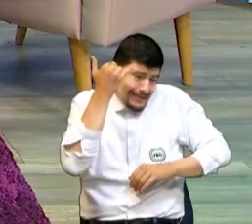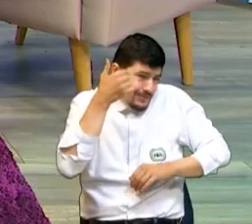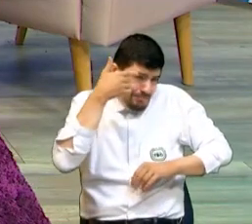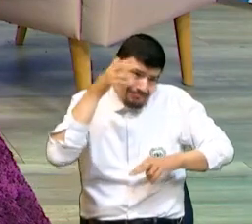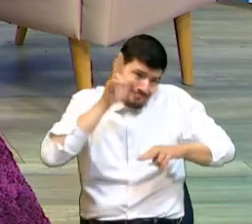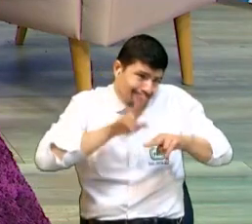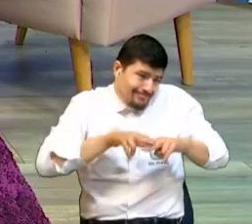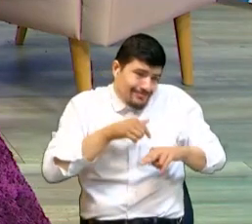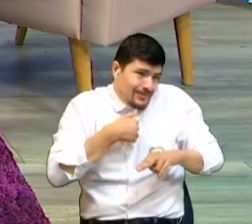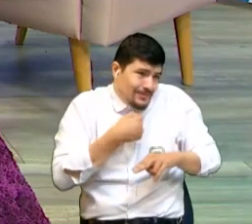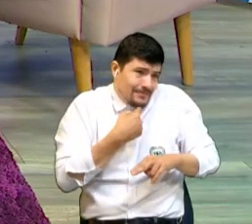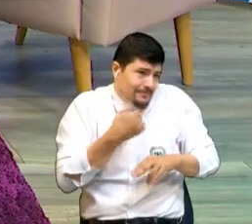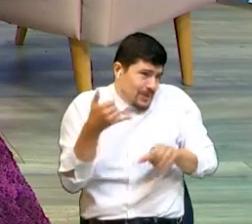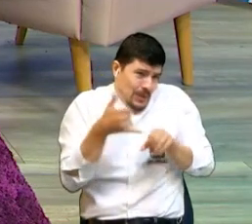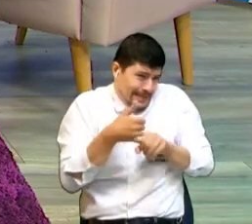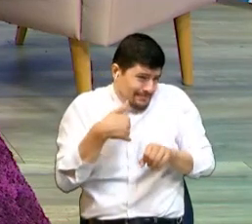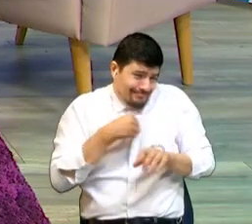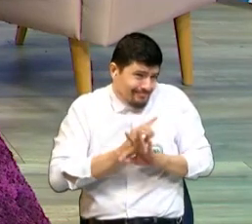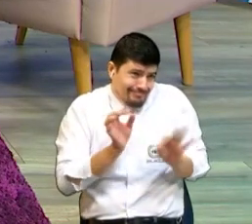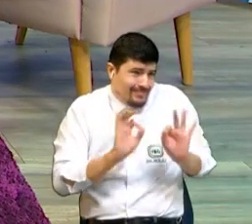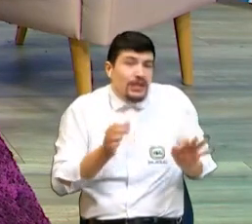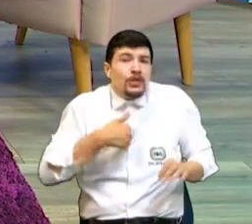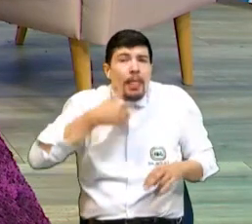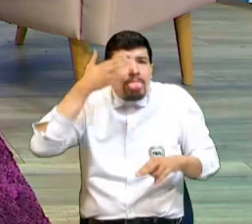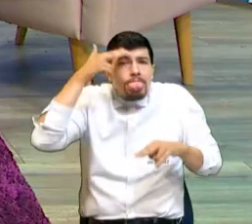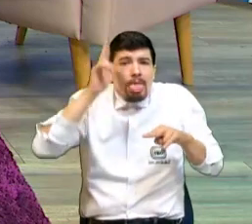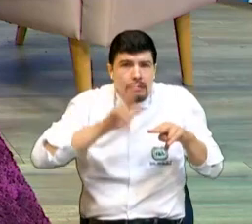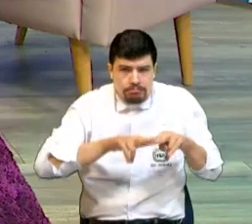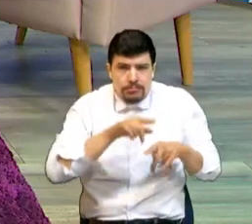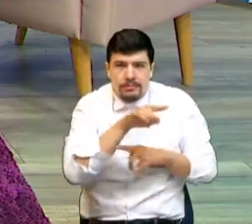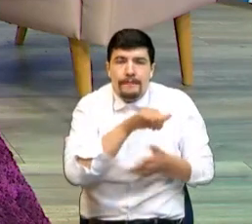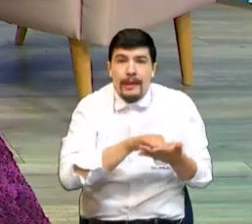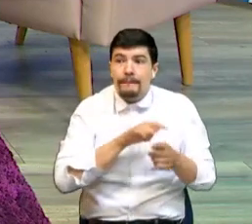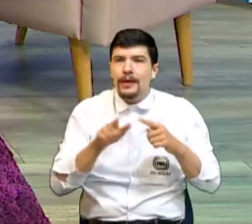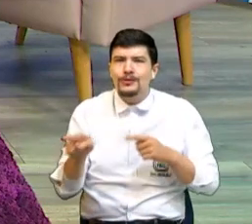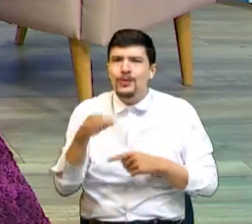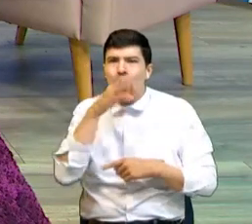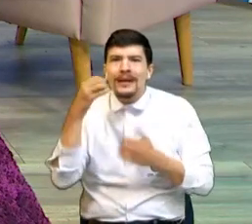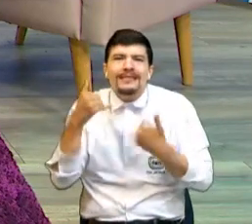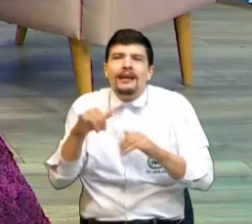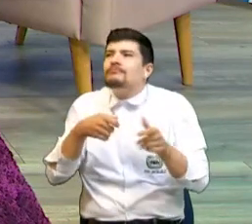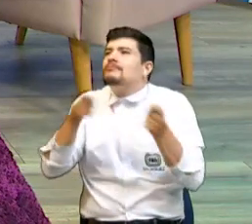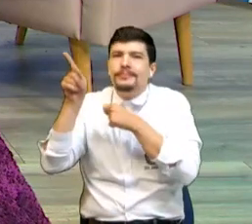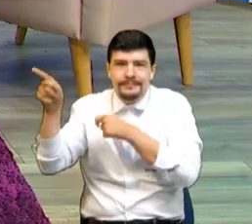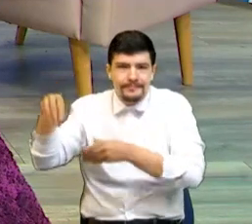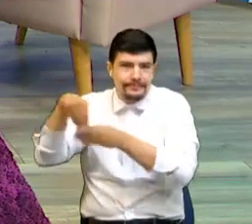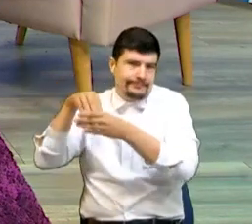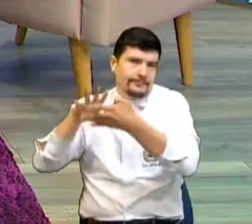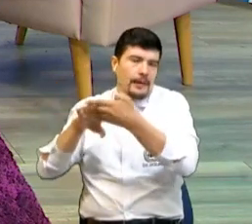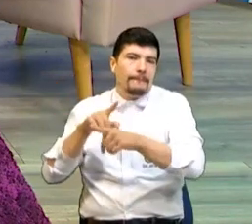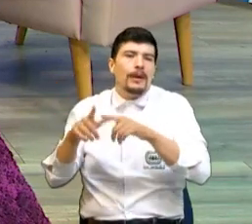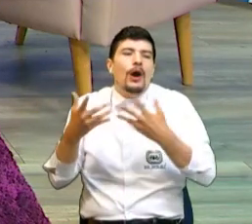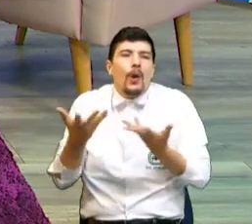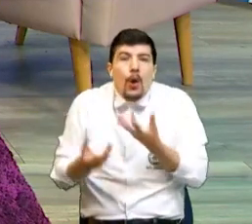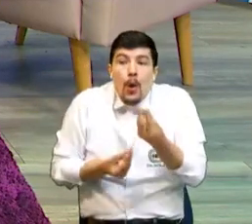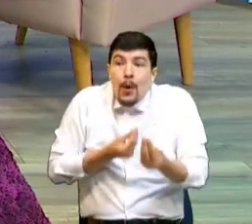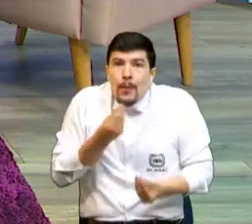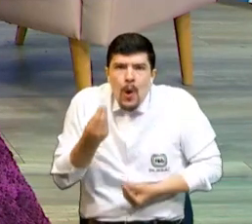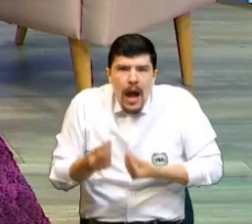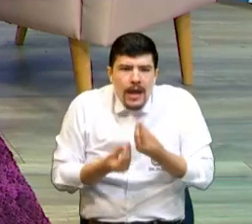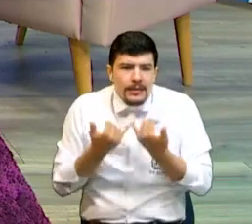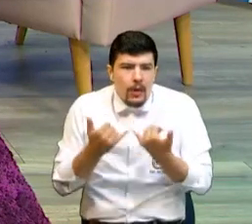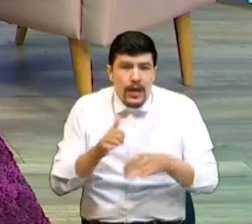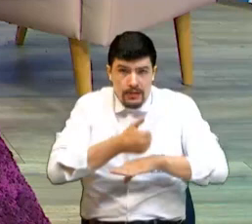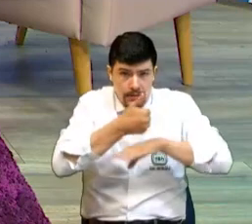manifiesta la preocupación nuestra es en que la autoridad puede